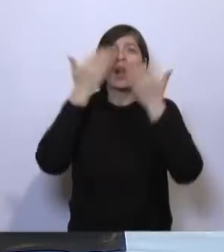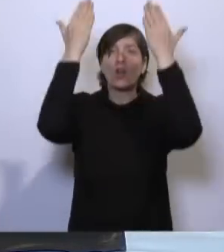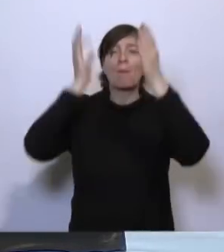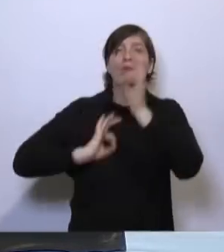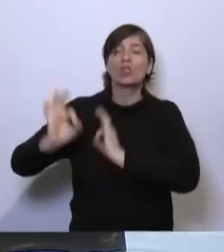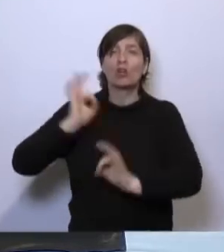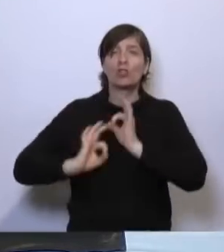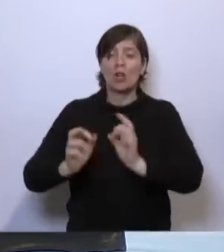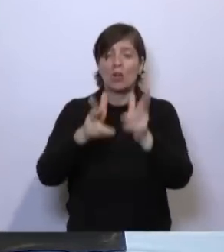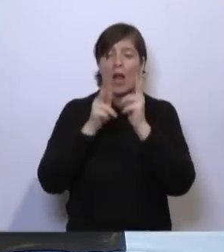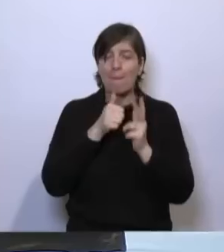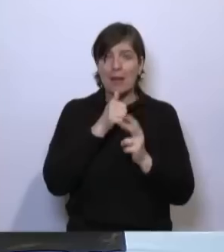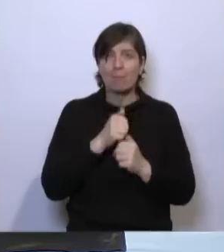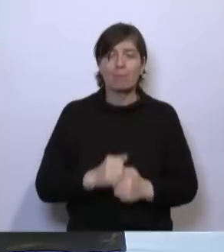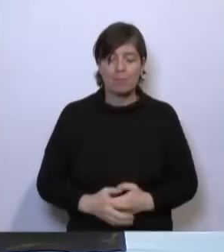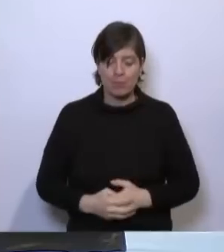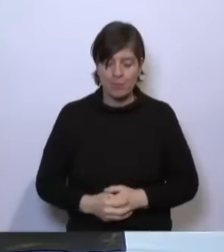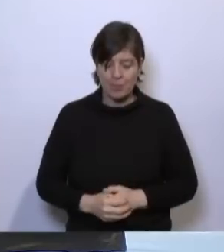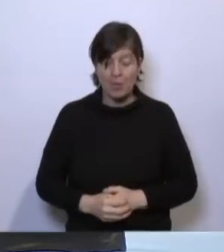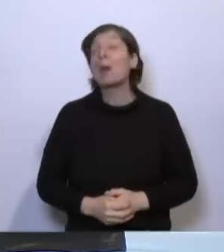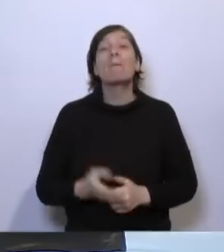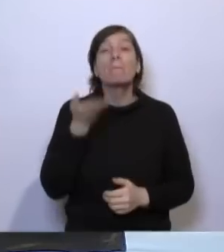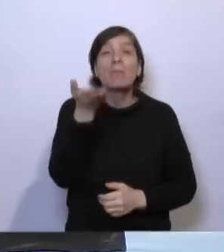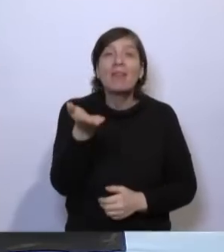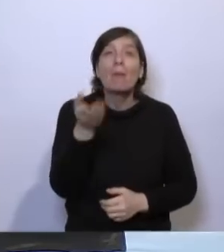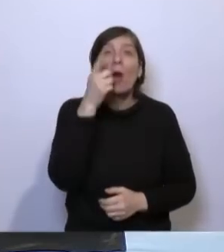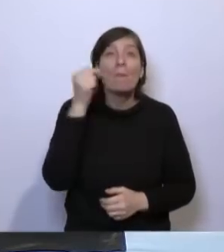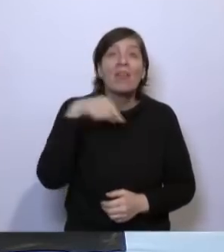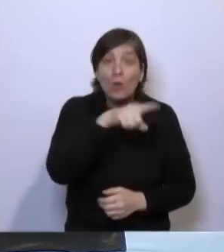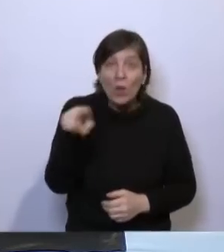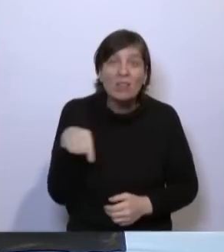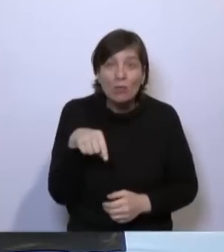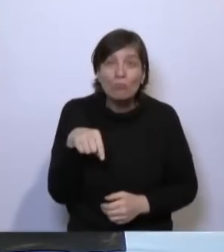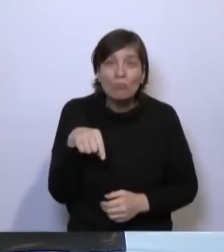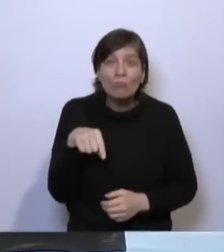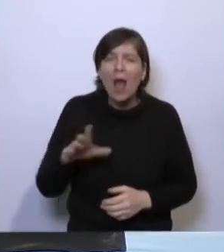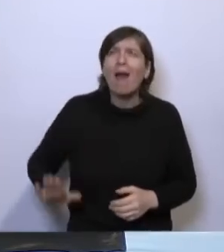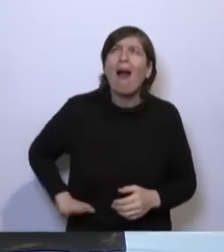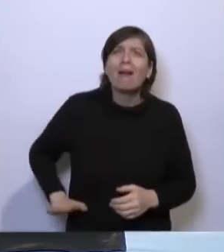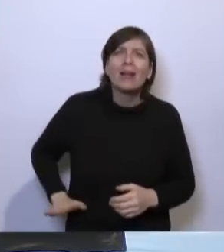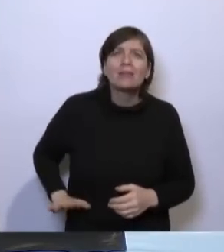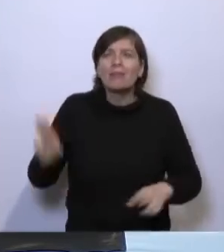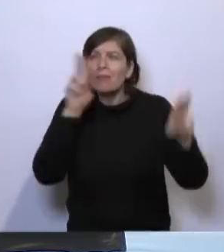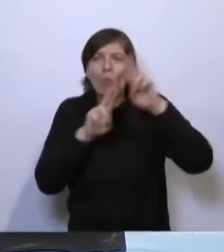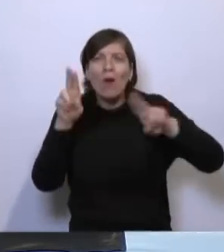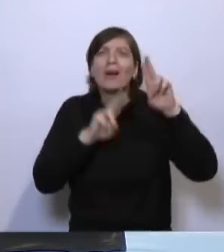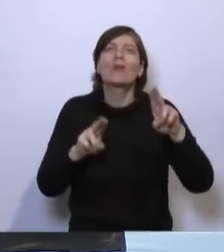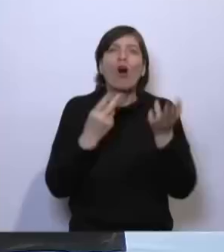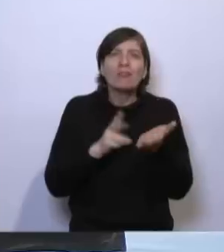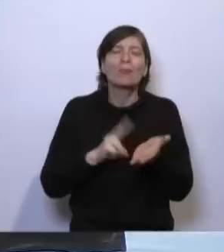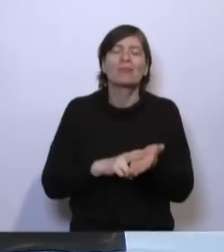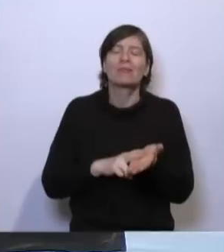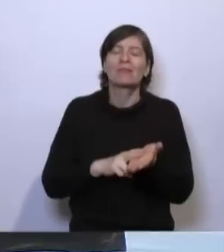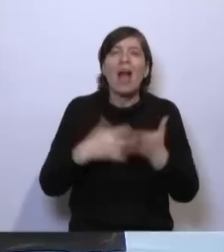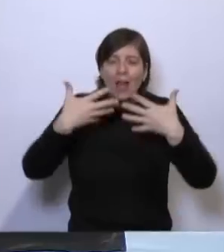siglos de los siglos. Amén. Pidamos en el Padre nuestro las ganas de buscar, las